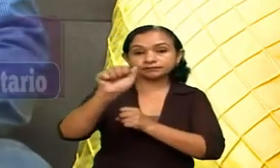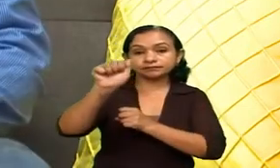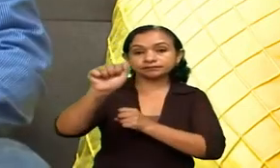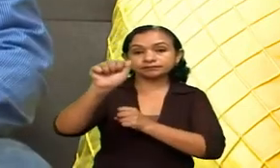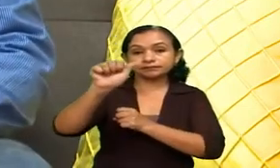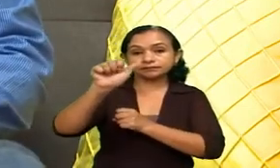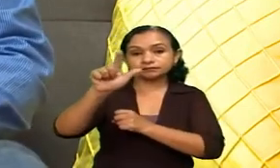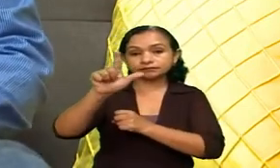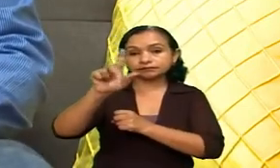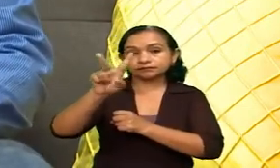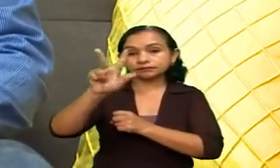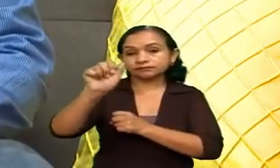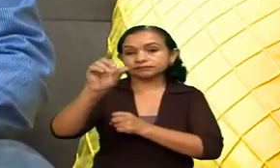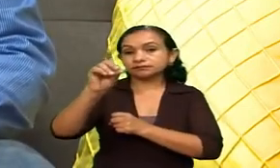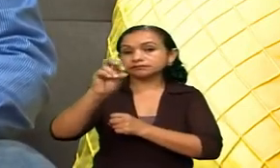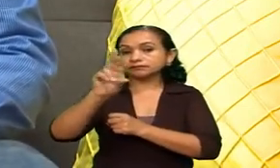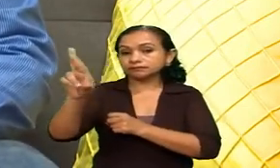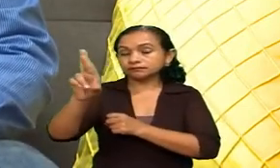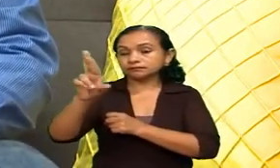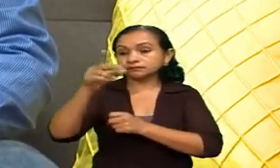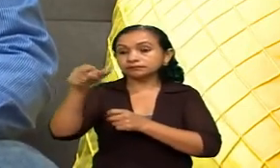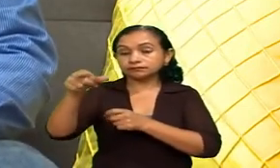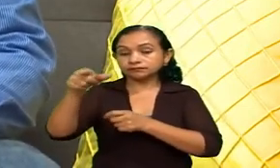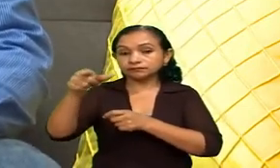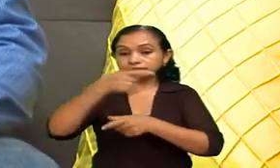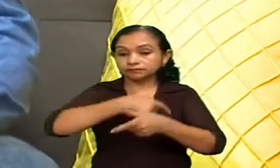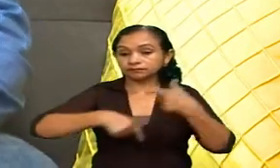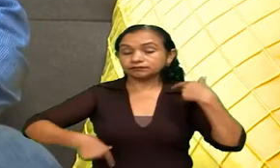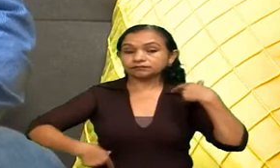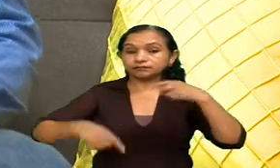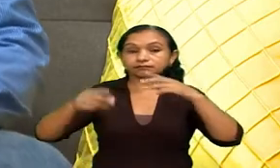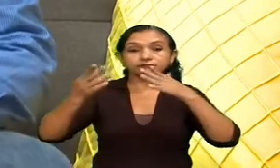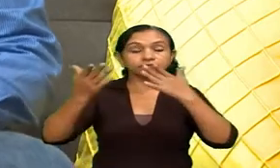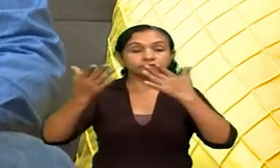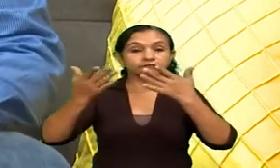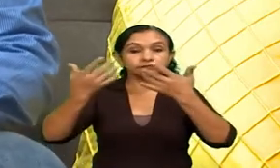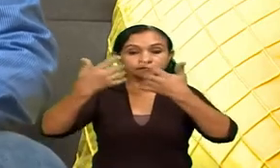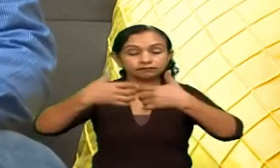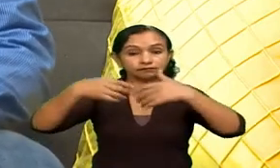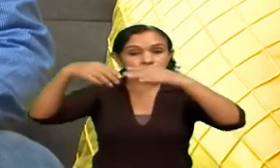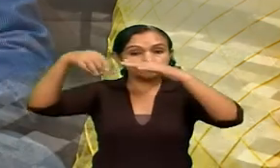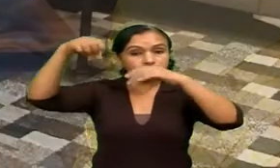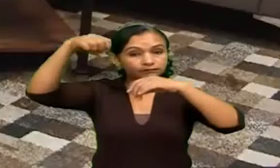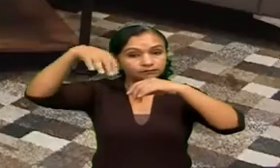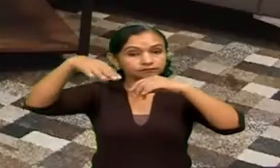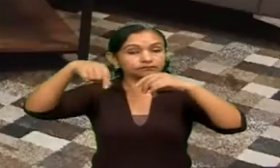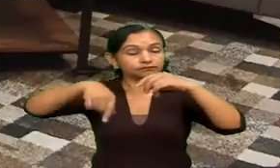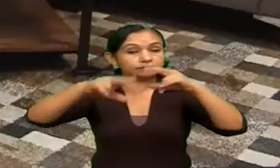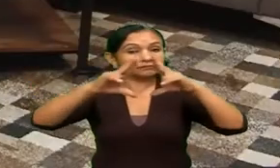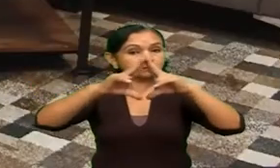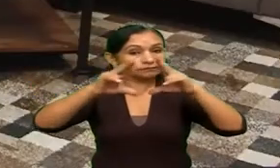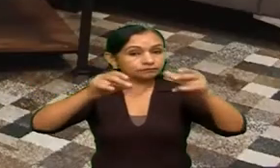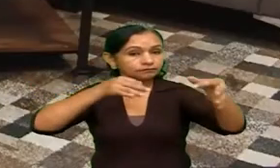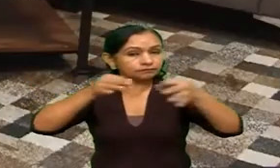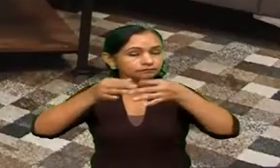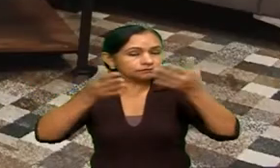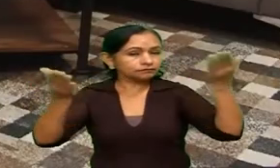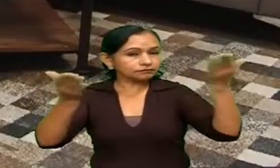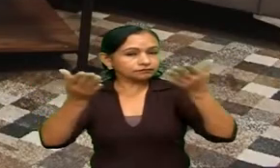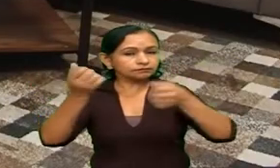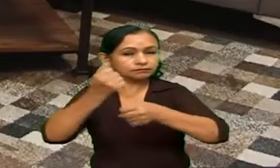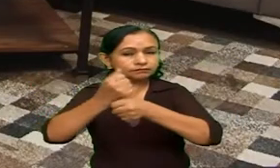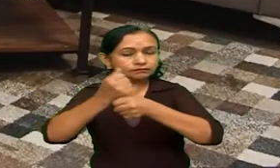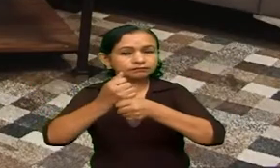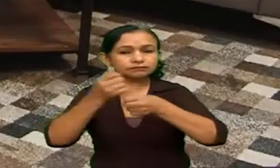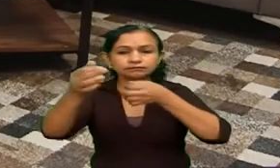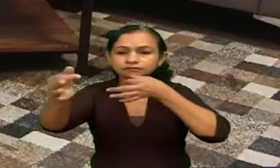Natrel, y él pues nos está explicando en principio cuál es la fortaleza del sistema eléctrico nacional y su comportamiento.